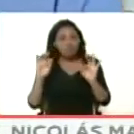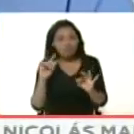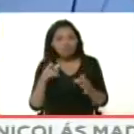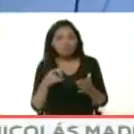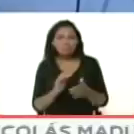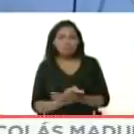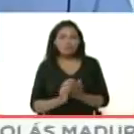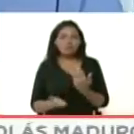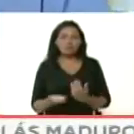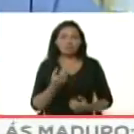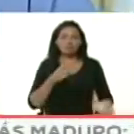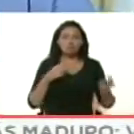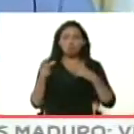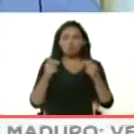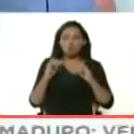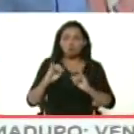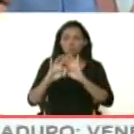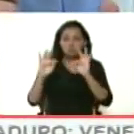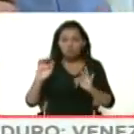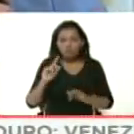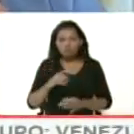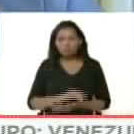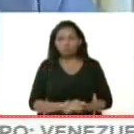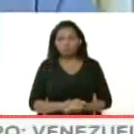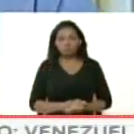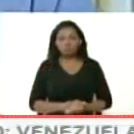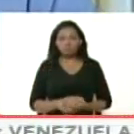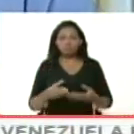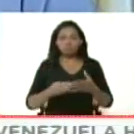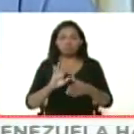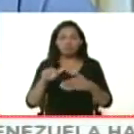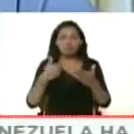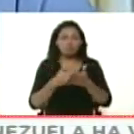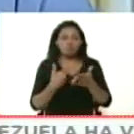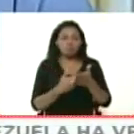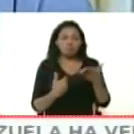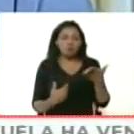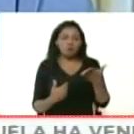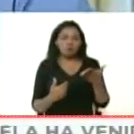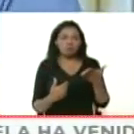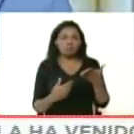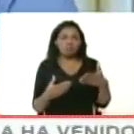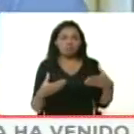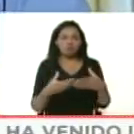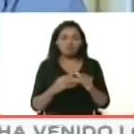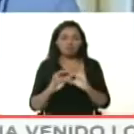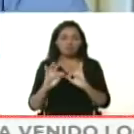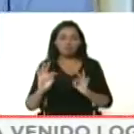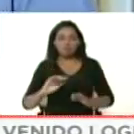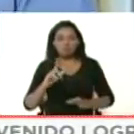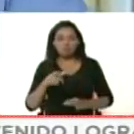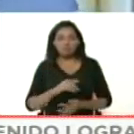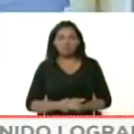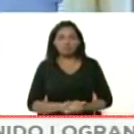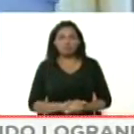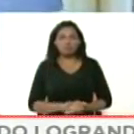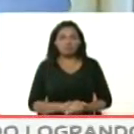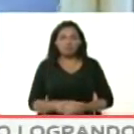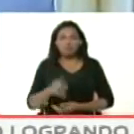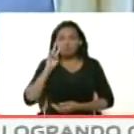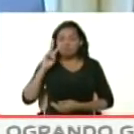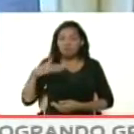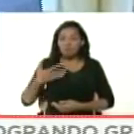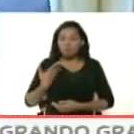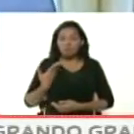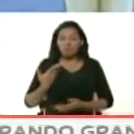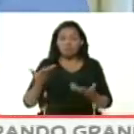materia de importación de estos insumos, que bueno, que es parte de la propuesta que también hizo el sector ganadero, ¿no? Que ver la posibilidad de